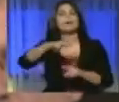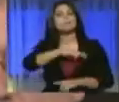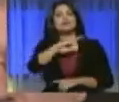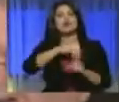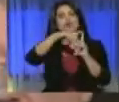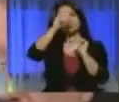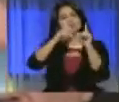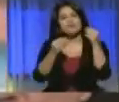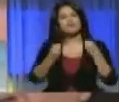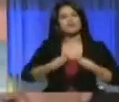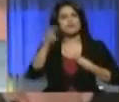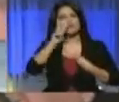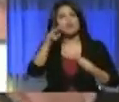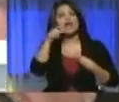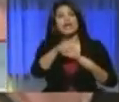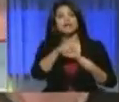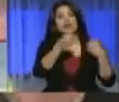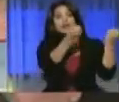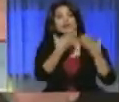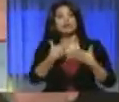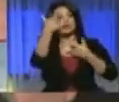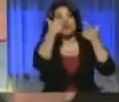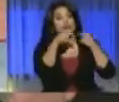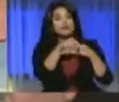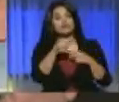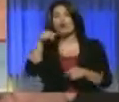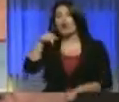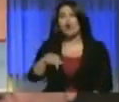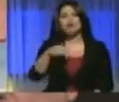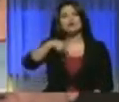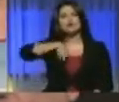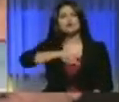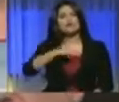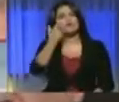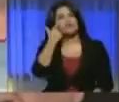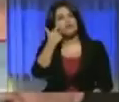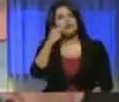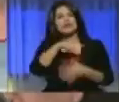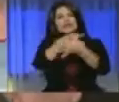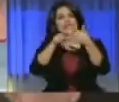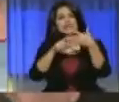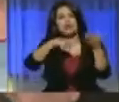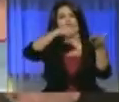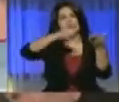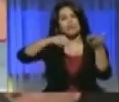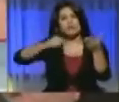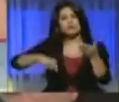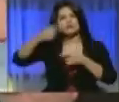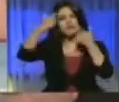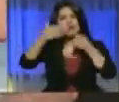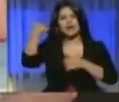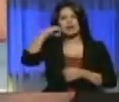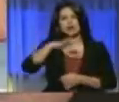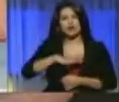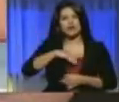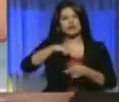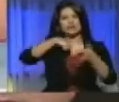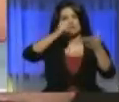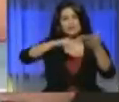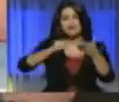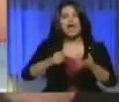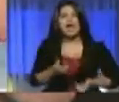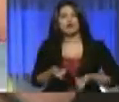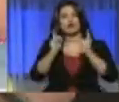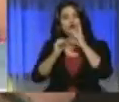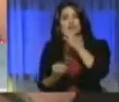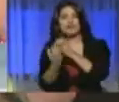legado de nuestro comandante Chávez. Hoy estuvimos revisando los 5 puntos de cuenta que firmó nuestro comandante Chávez, autorizando la creación